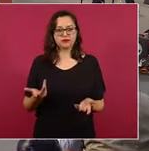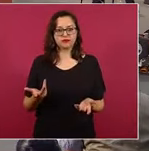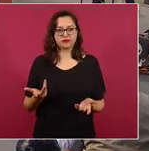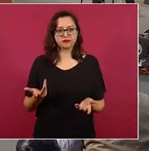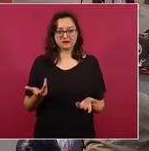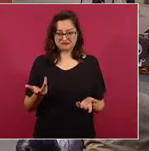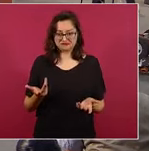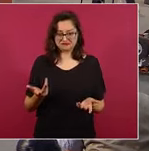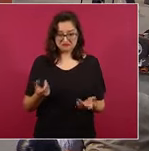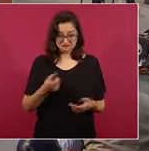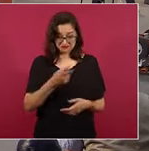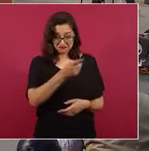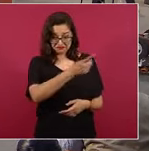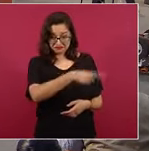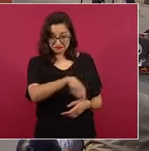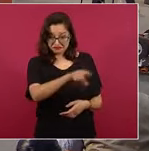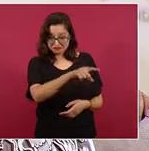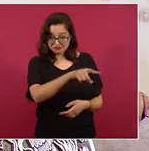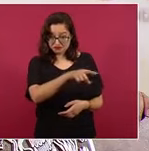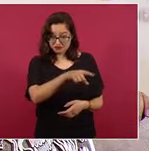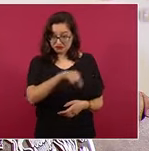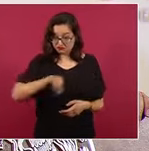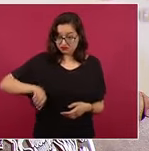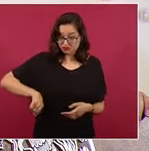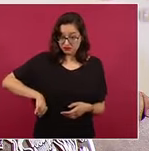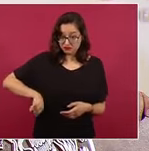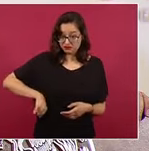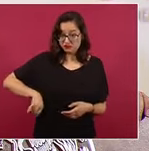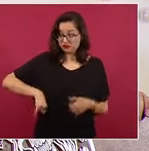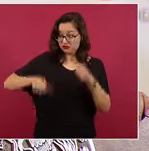le importa a Claudio X González